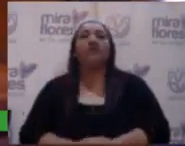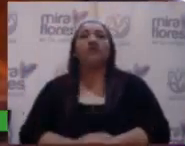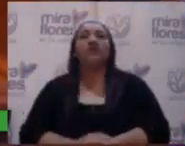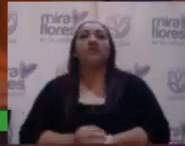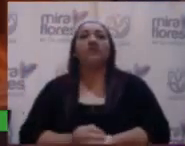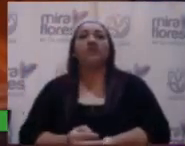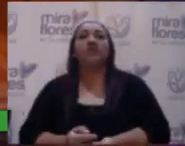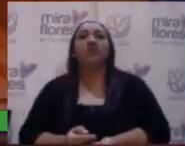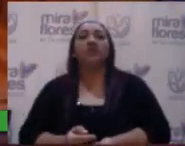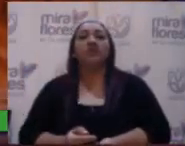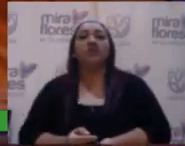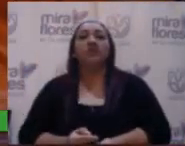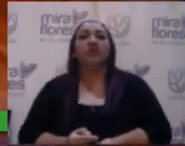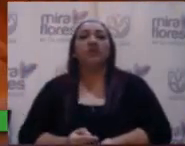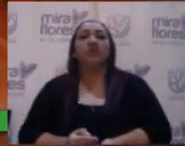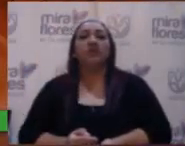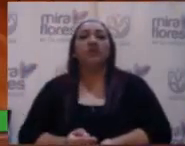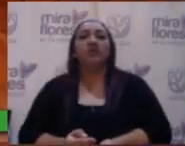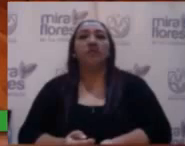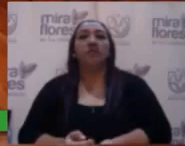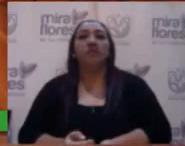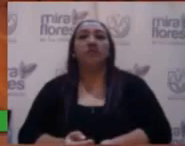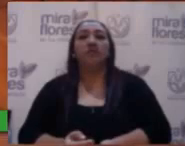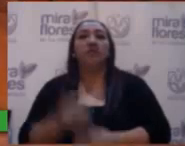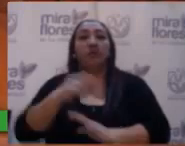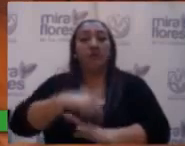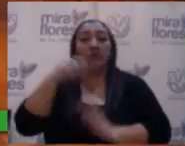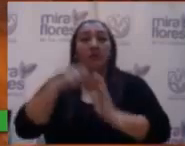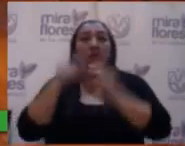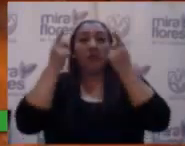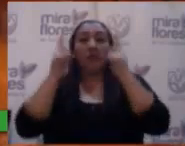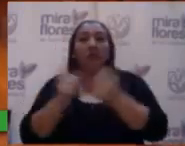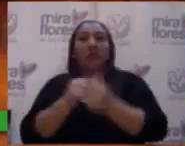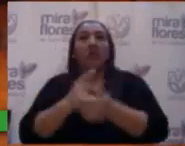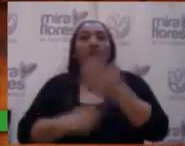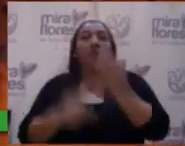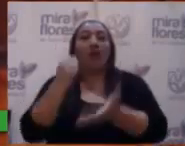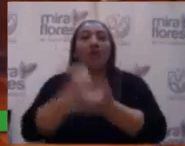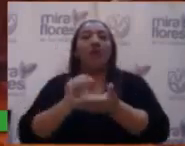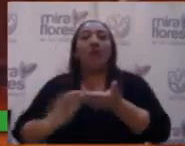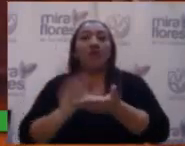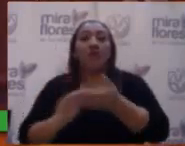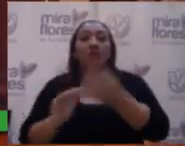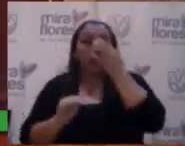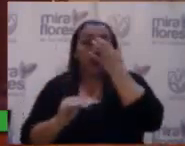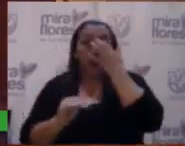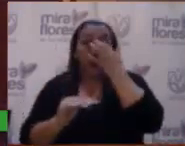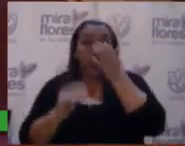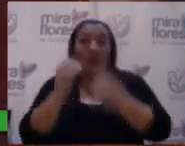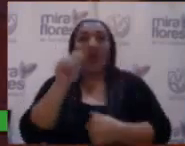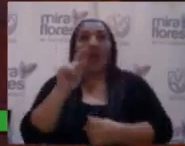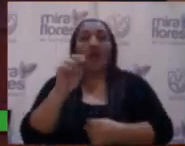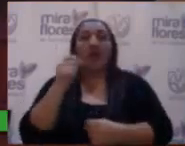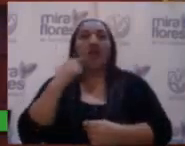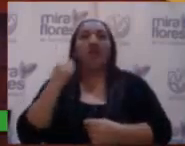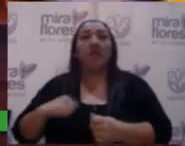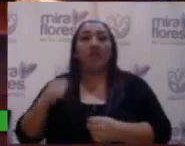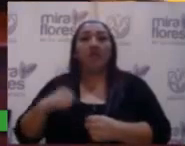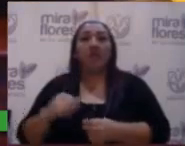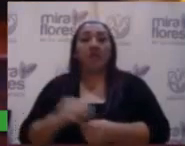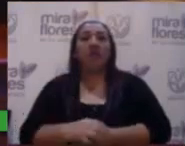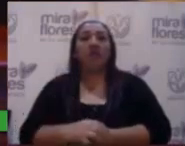al siguiente punto proyecto de acuerdo de consejo que aprueba la licencia del alcalde de Miraflores Jorge Vicente